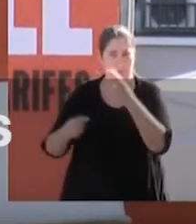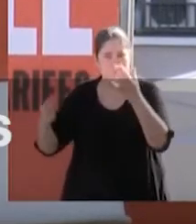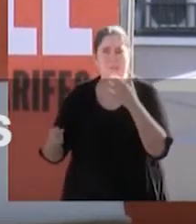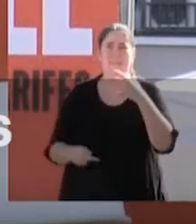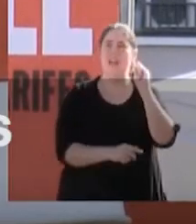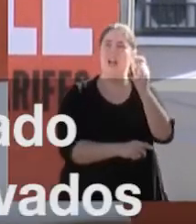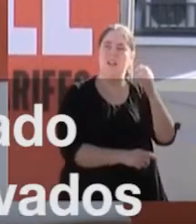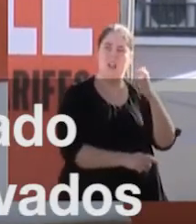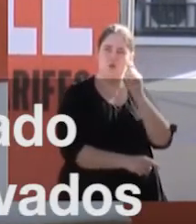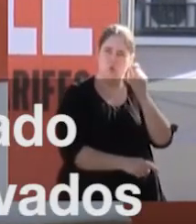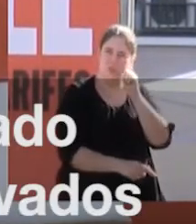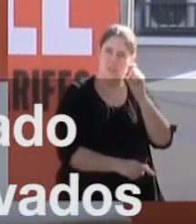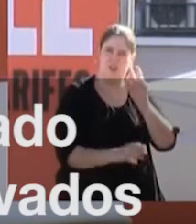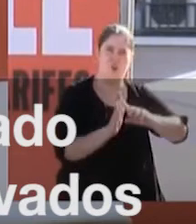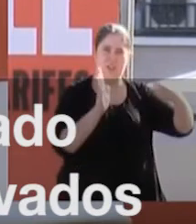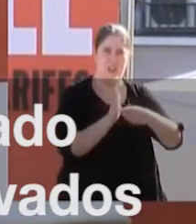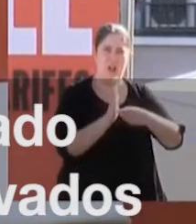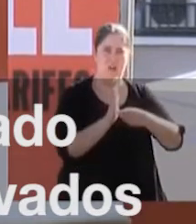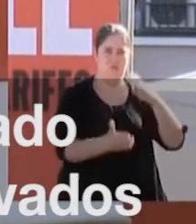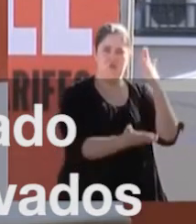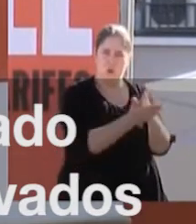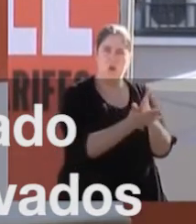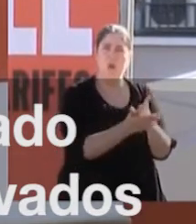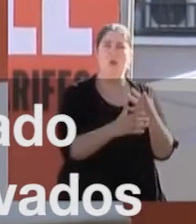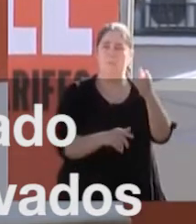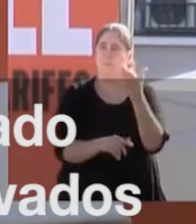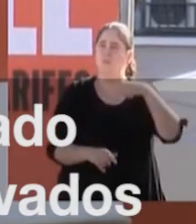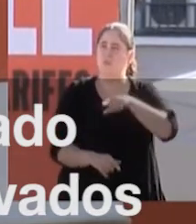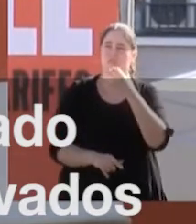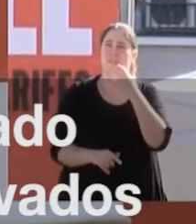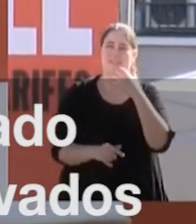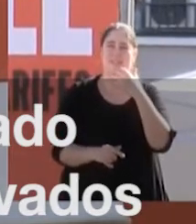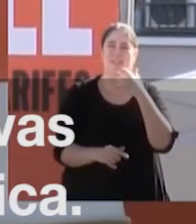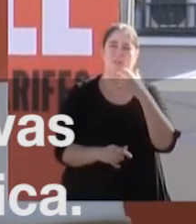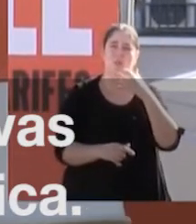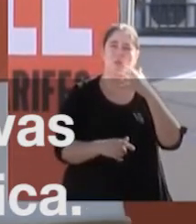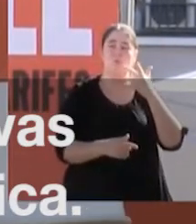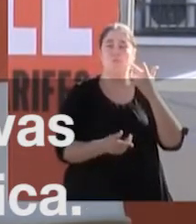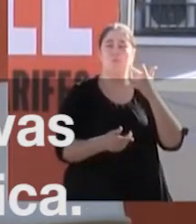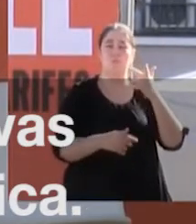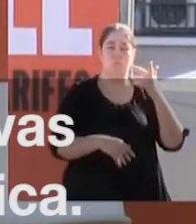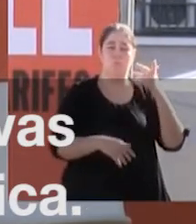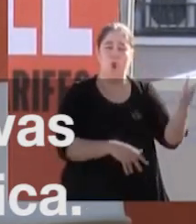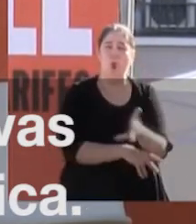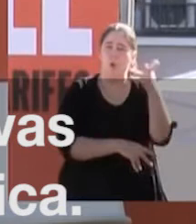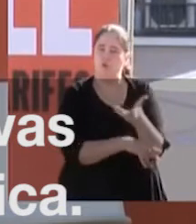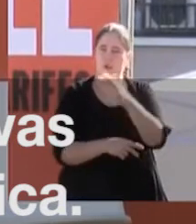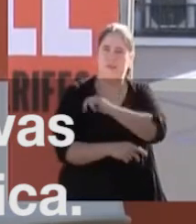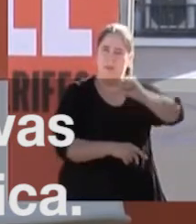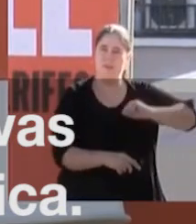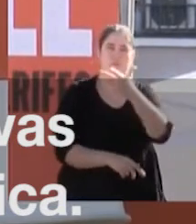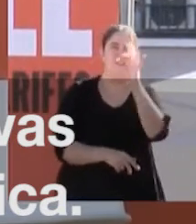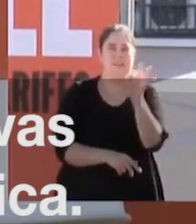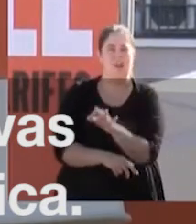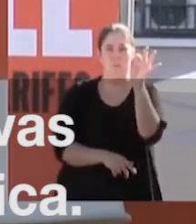turístico es la primera ciudad del estado en obligar a los promotores privados a destinar el 30 por ciento de las